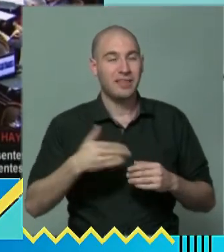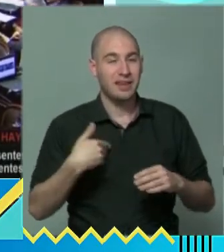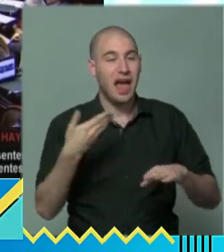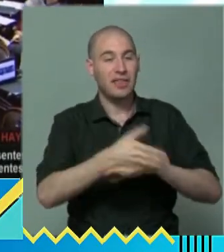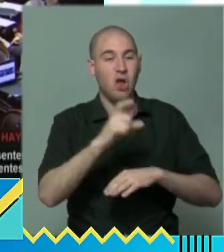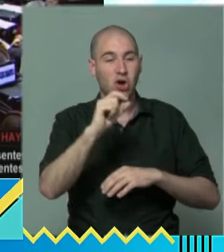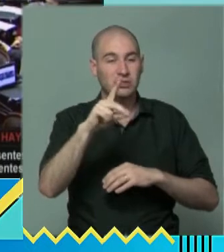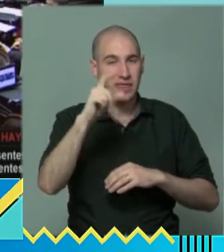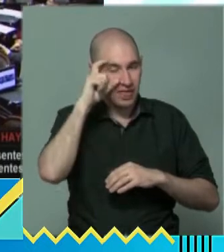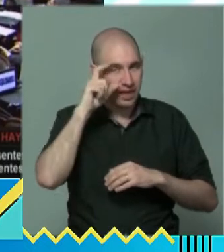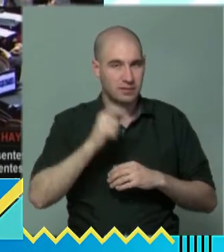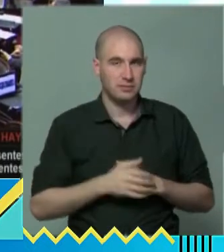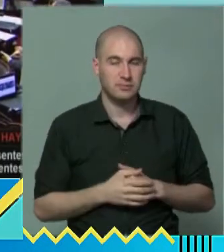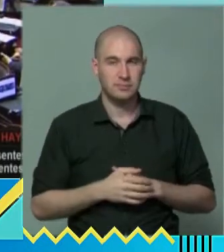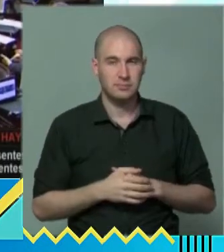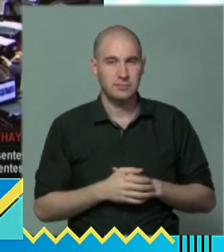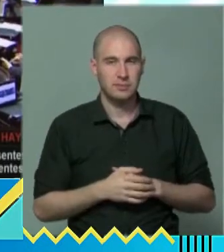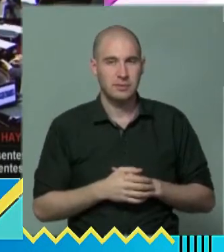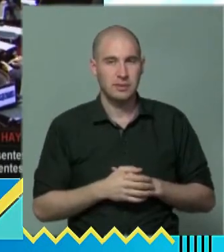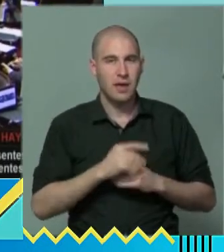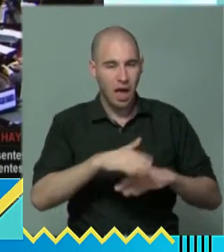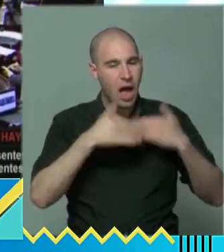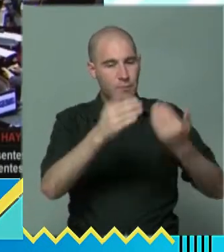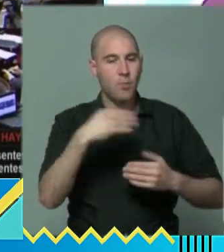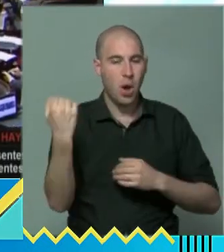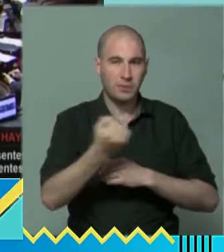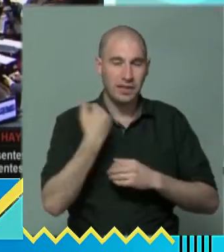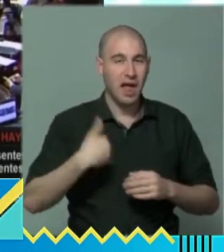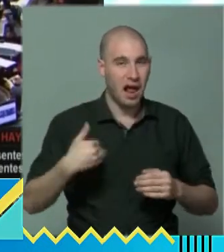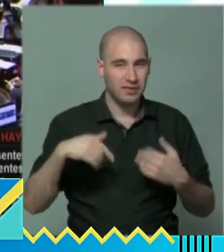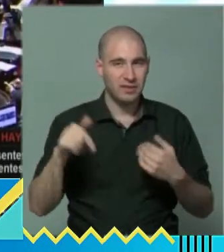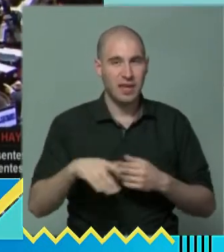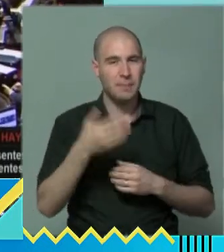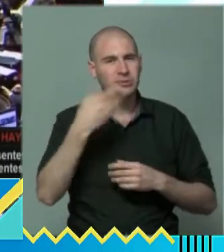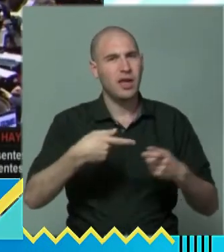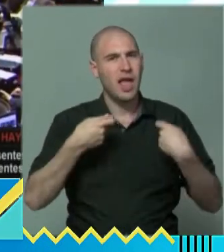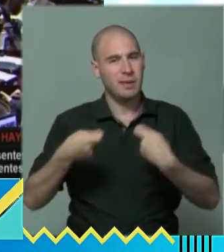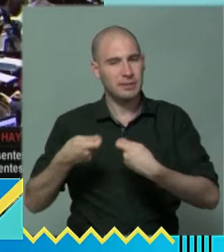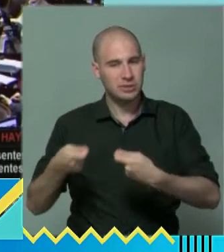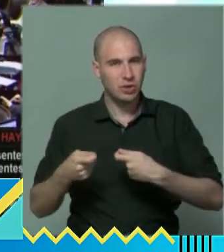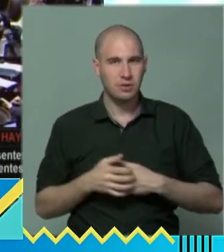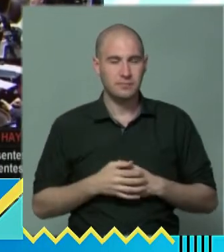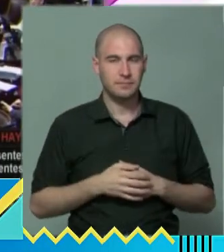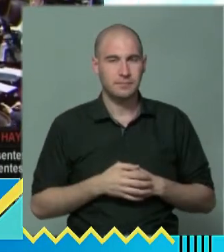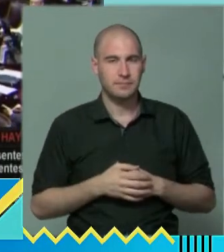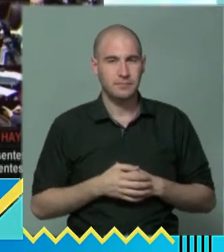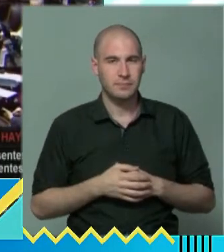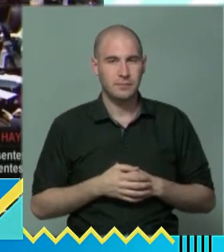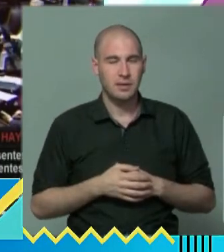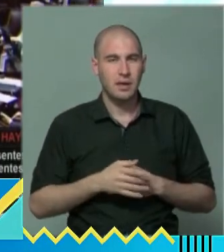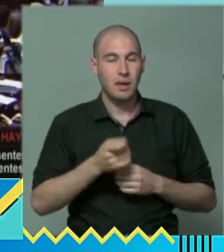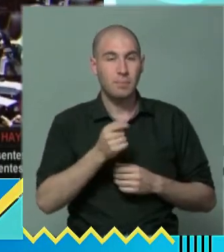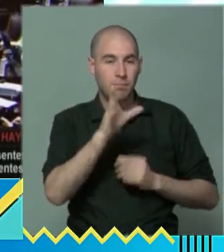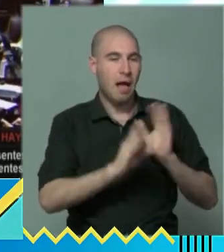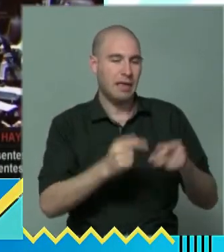la OCDE, que es un paso muy importante para Argentina a los ojos de los inversores y como nivel